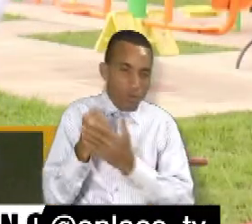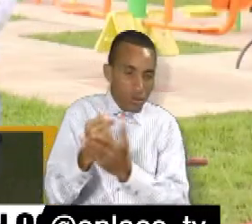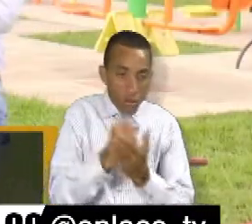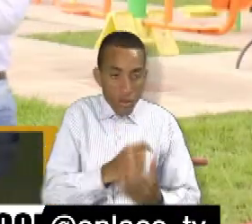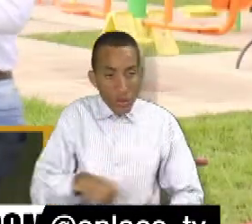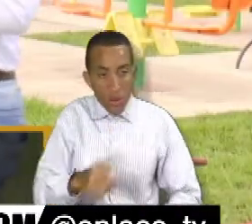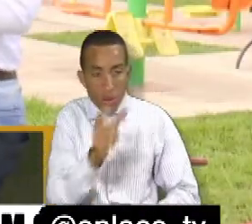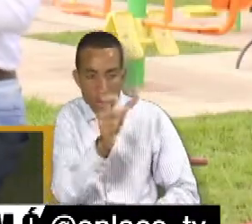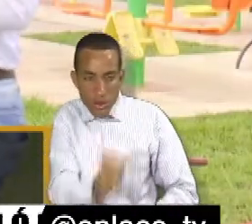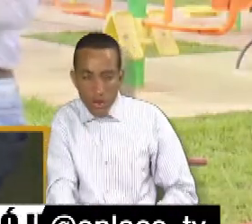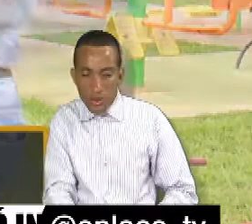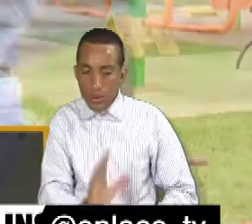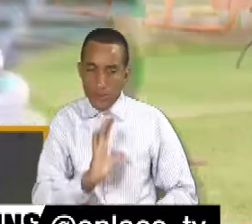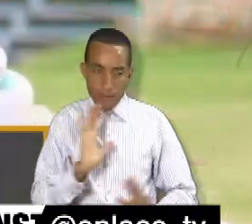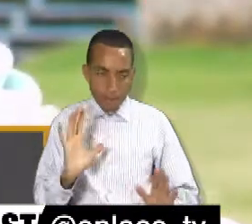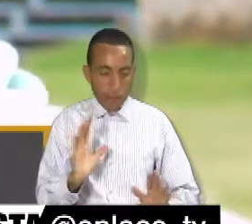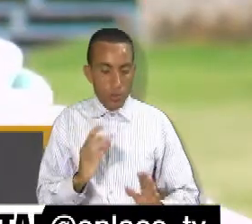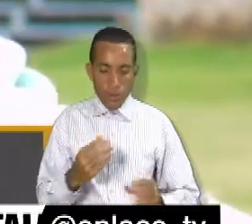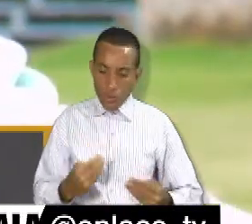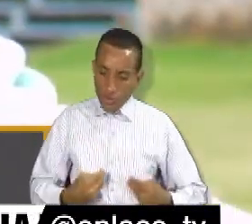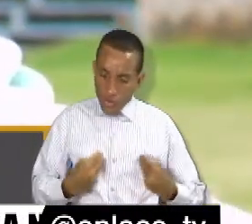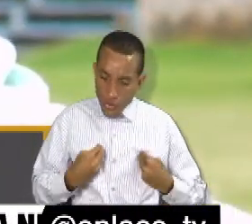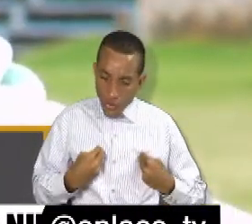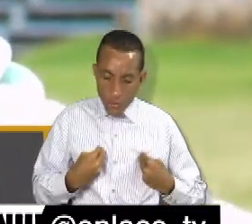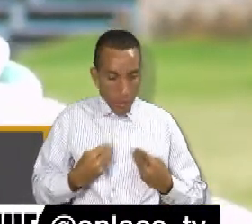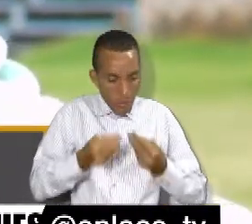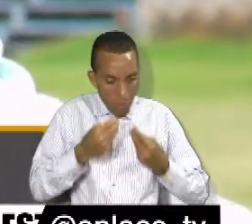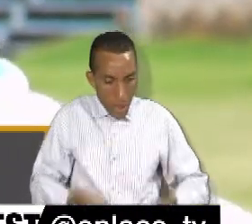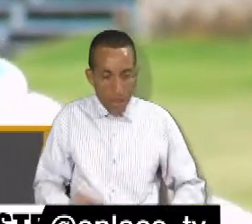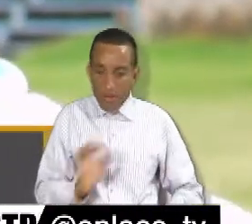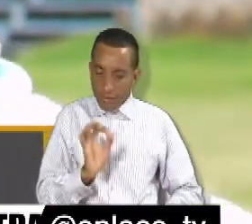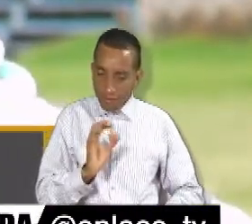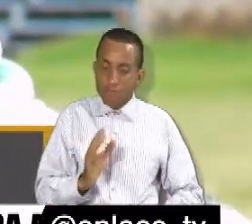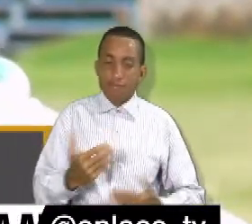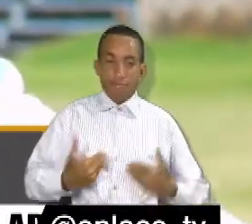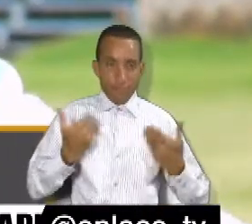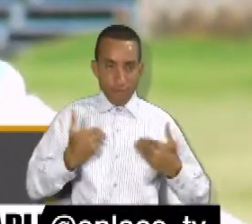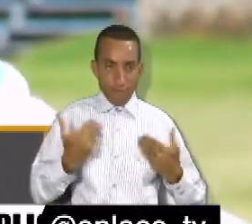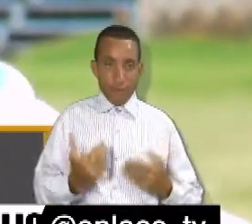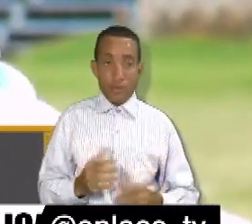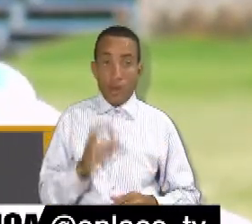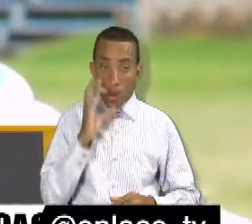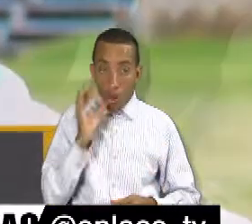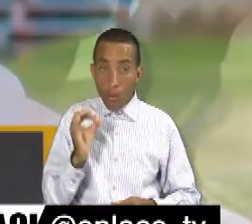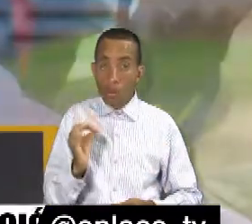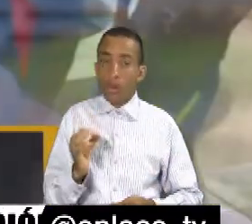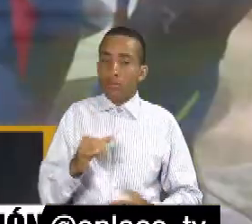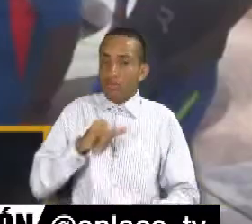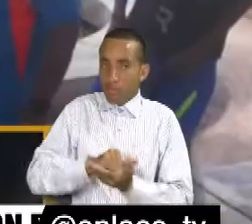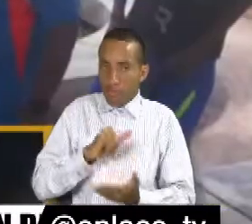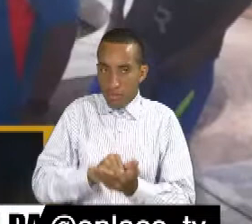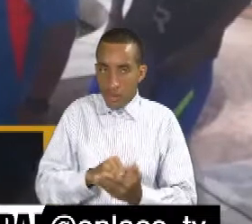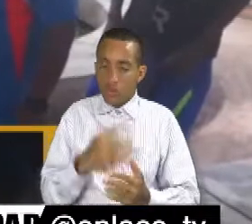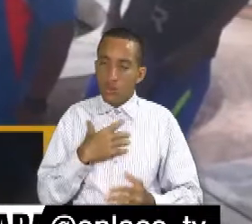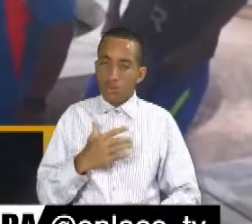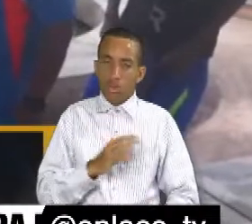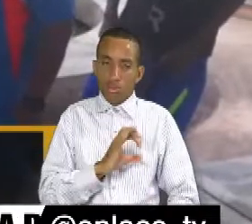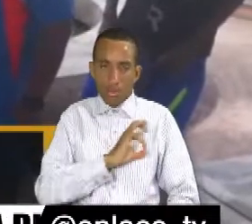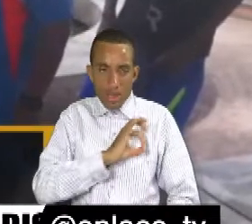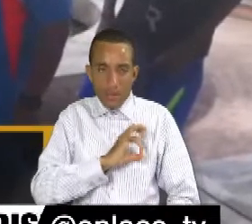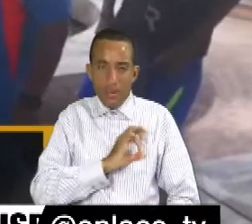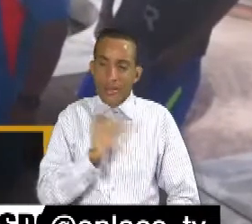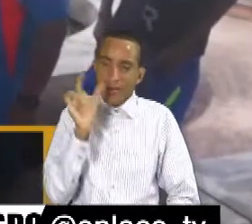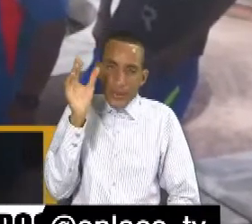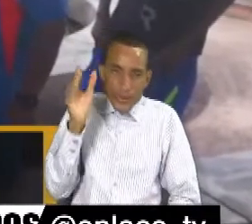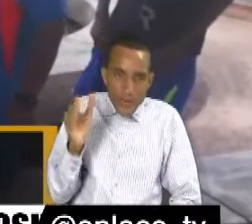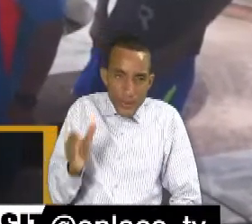Óscar Villamizar Pinzón, un bumangués de 48 años radicado en Barranca Bermeja, que cada sábado lleva su corazón solidario a más